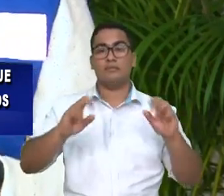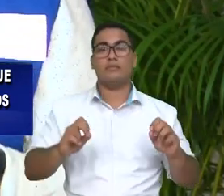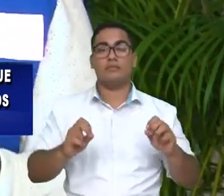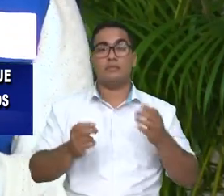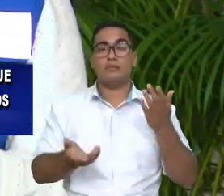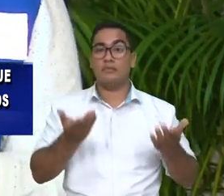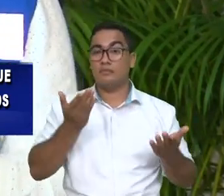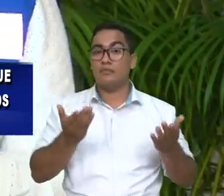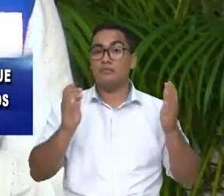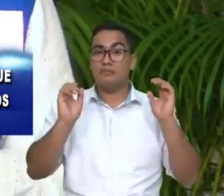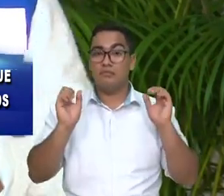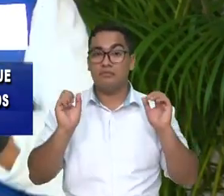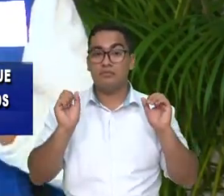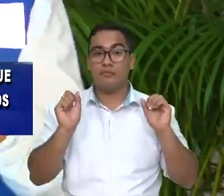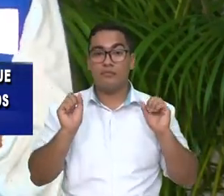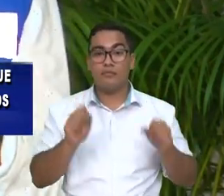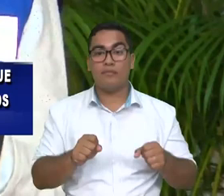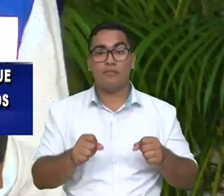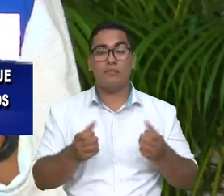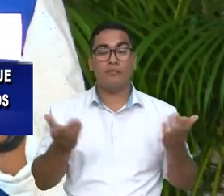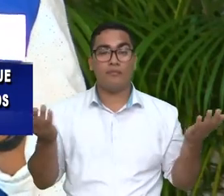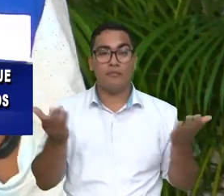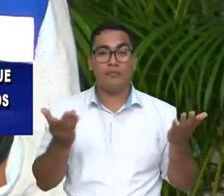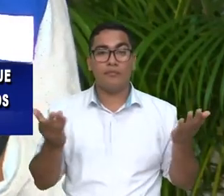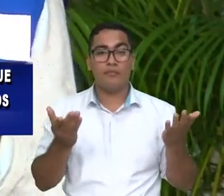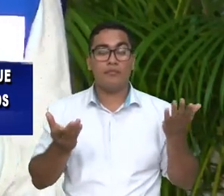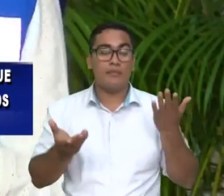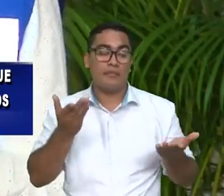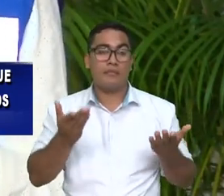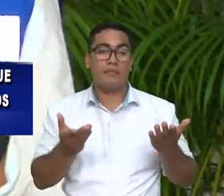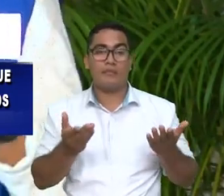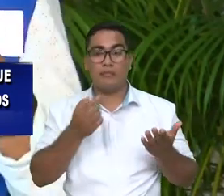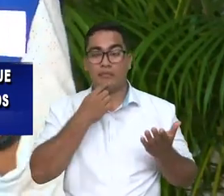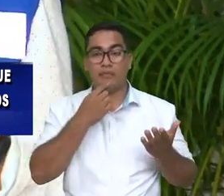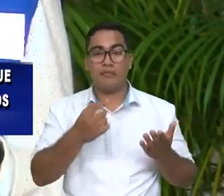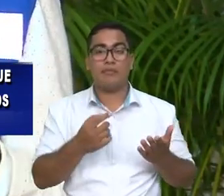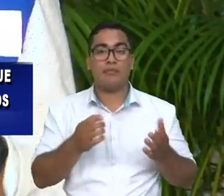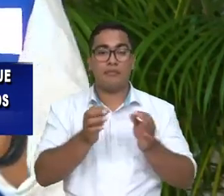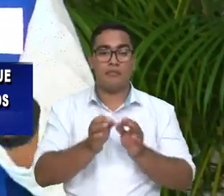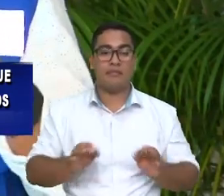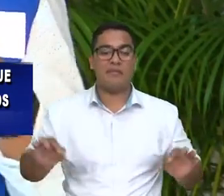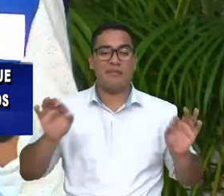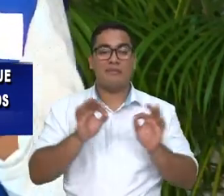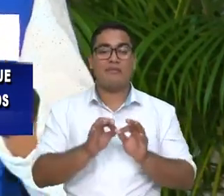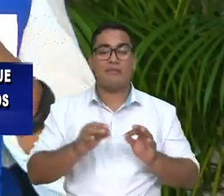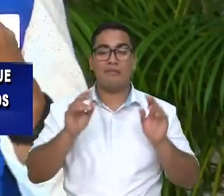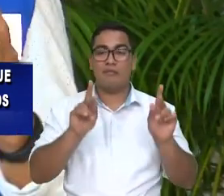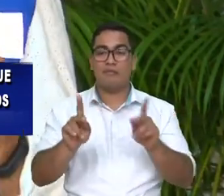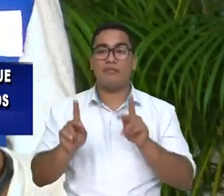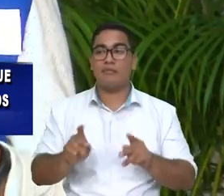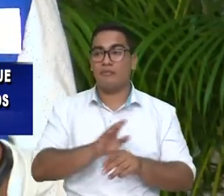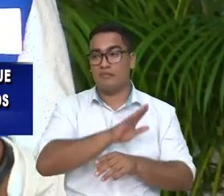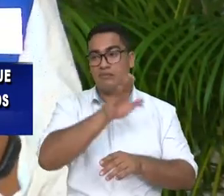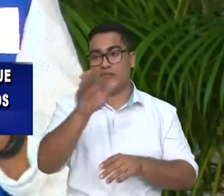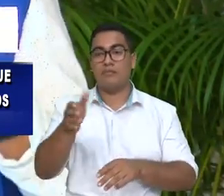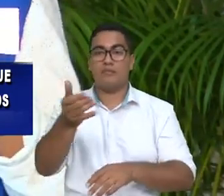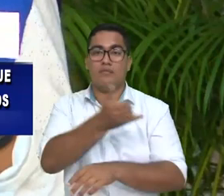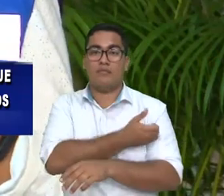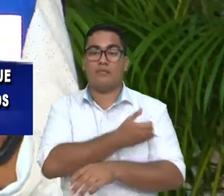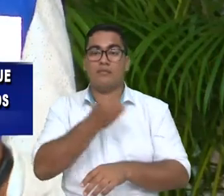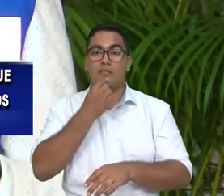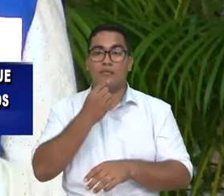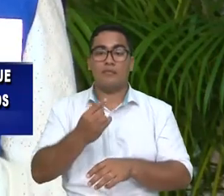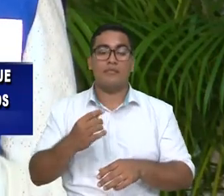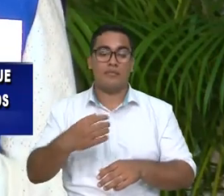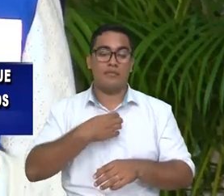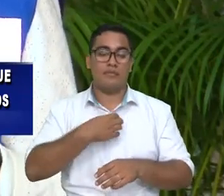caso de presentarse o darse alguna sospecha, pues recurrir a estas pruebas. Ella también decía que nuestro